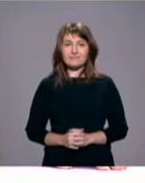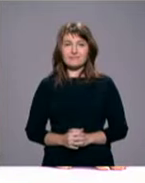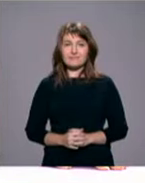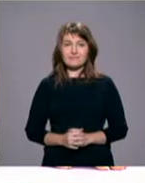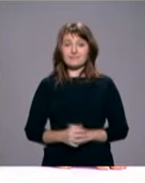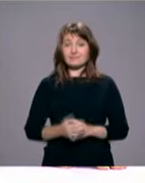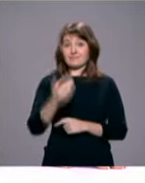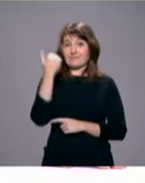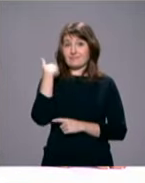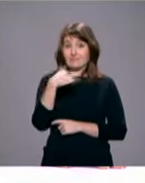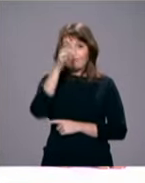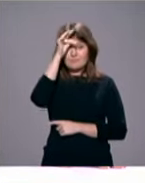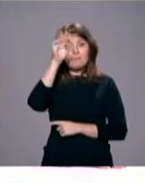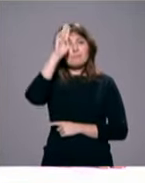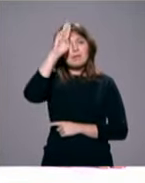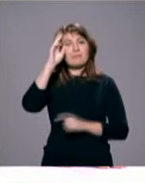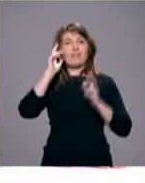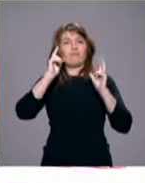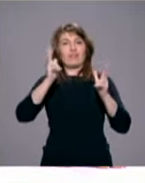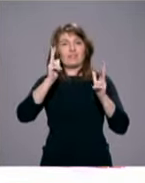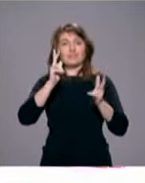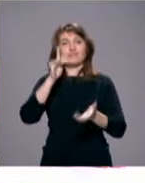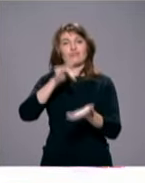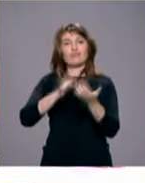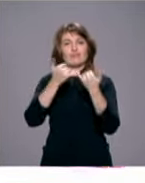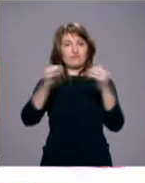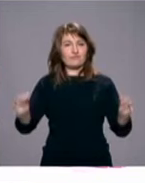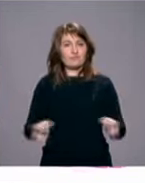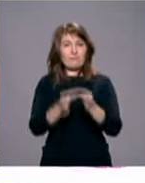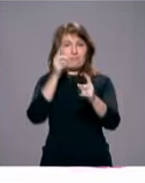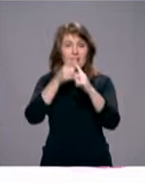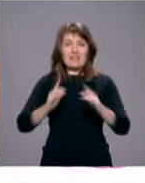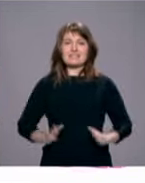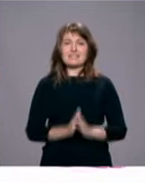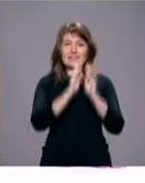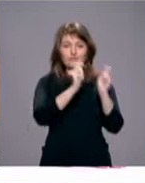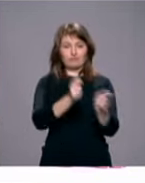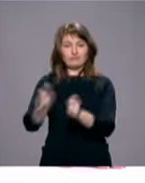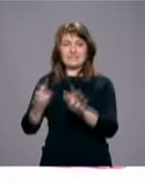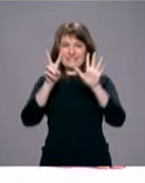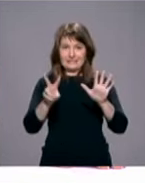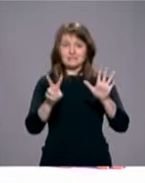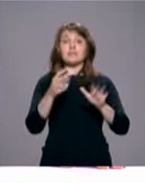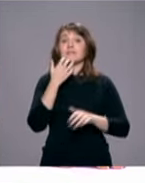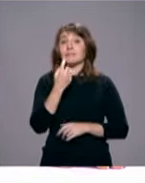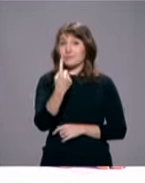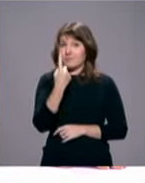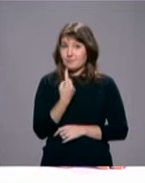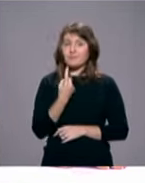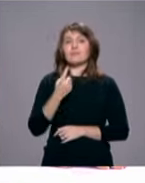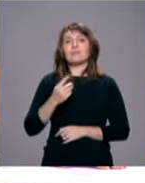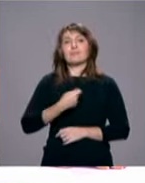y el pasado domingo del papá francisco elevó a los altares a siete nuevos santos entre ellos el beato español manuel gonzález garcía